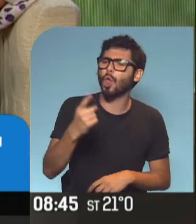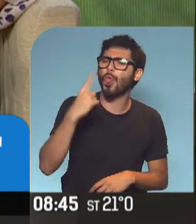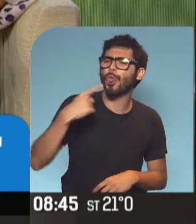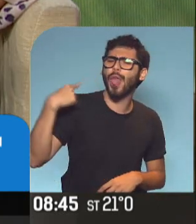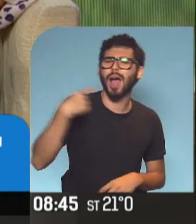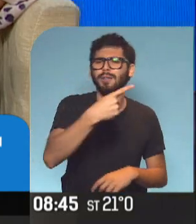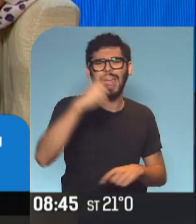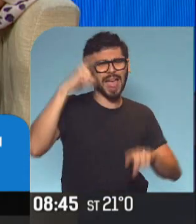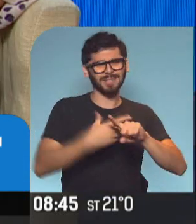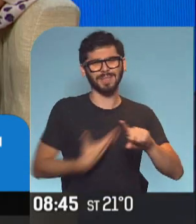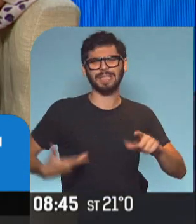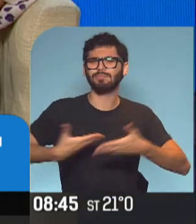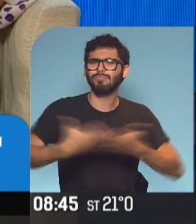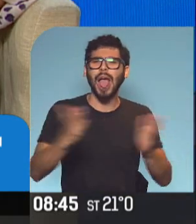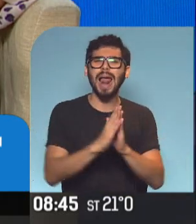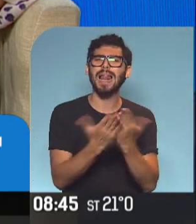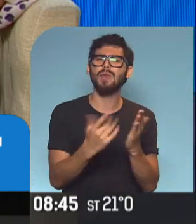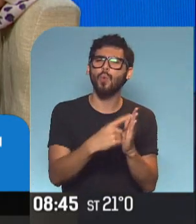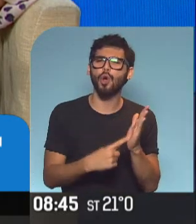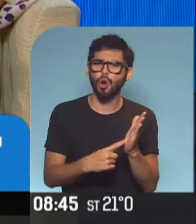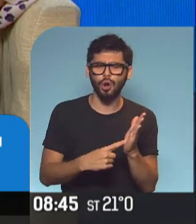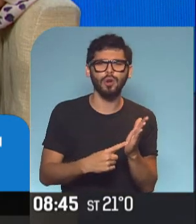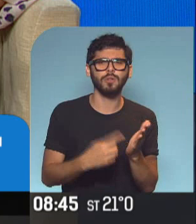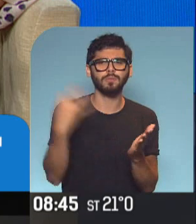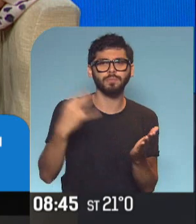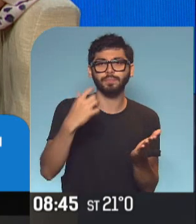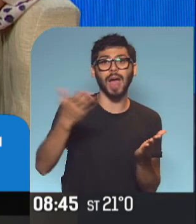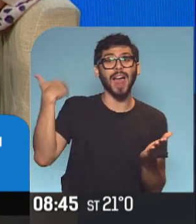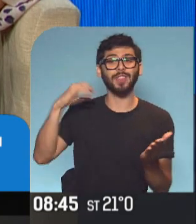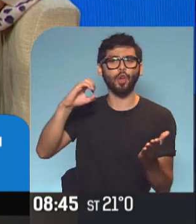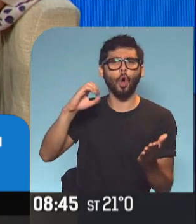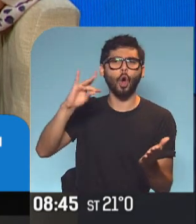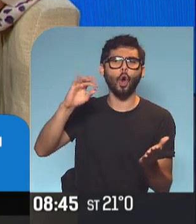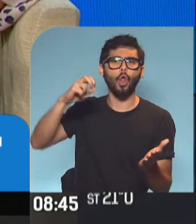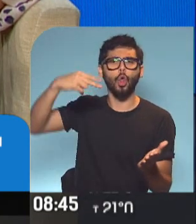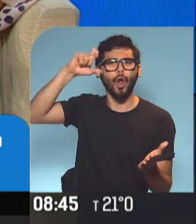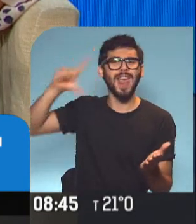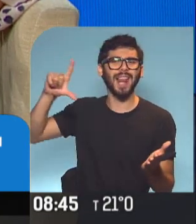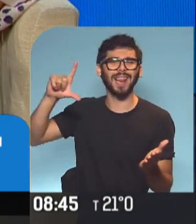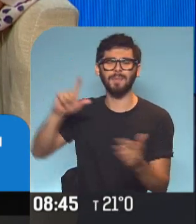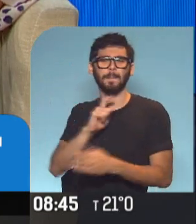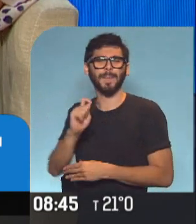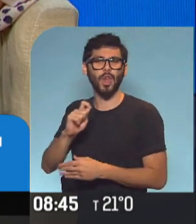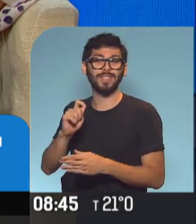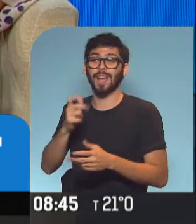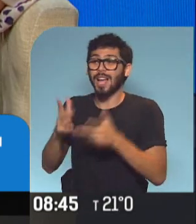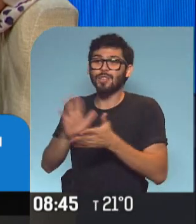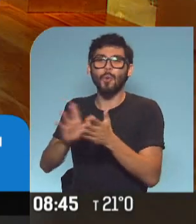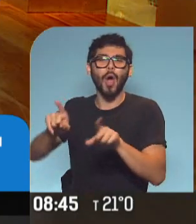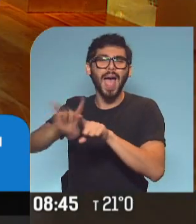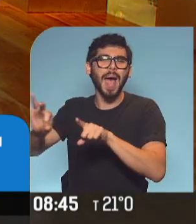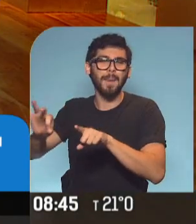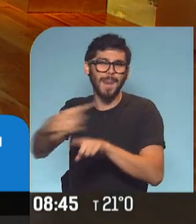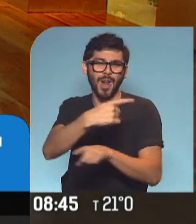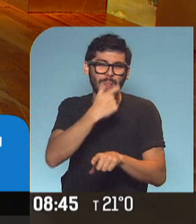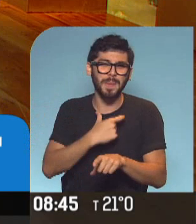presentó el ex presidente de un libro y anteriormente lo había hecho se entregó don el periodista también respecto a la justamente